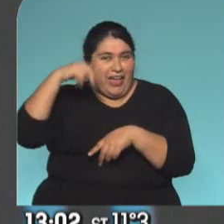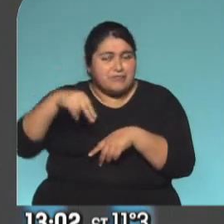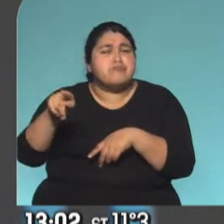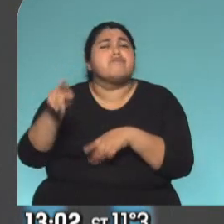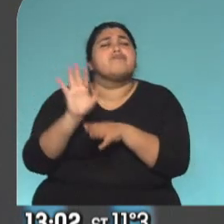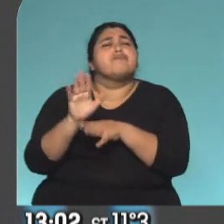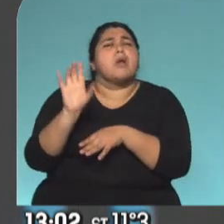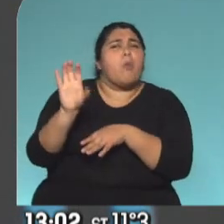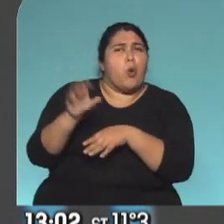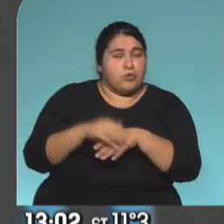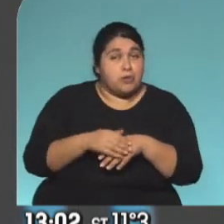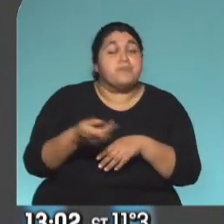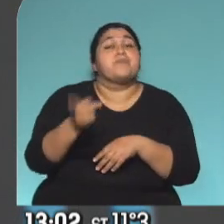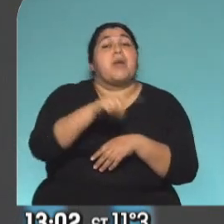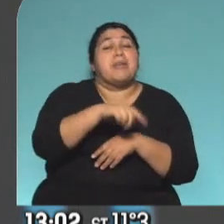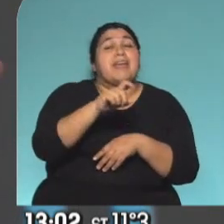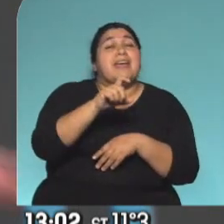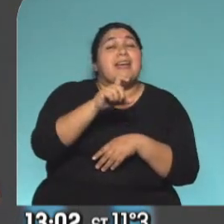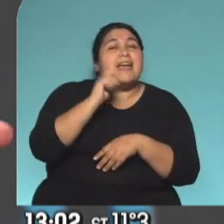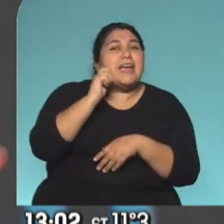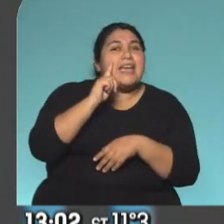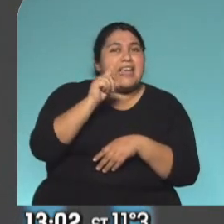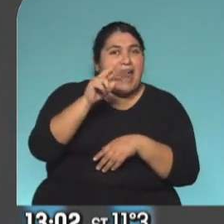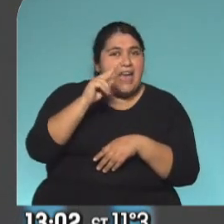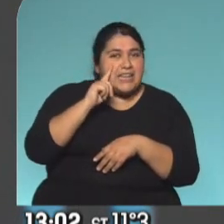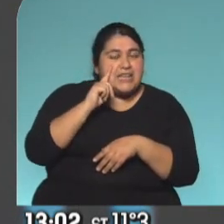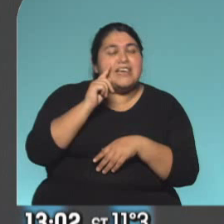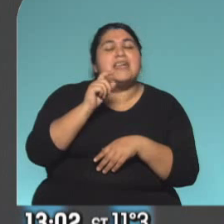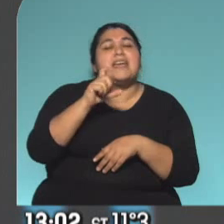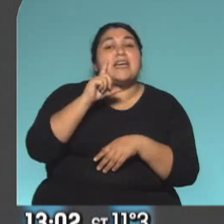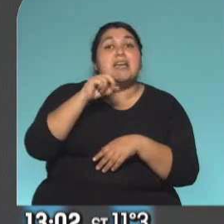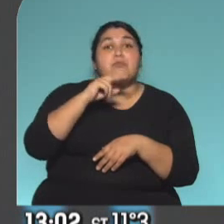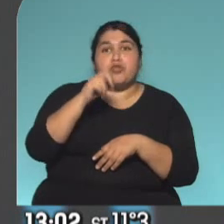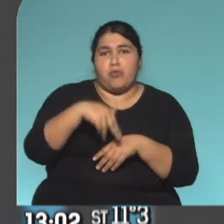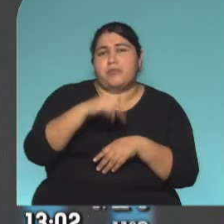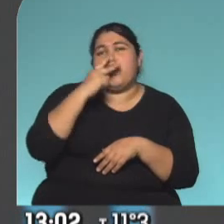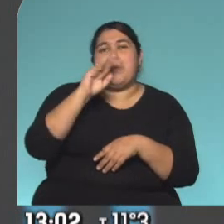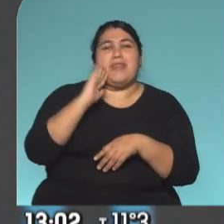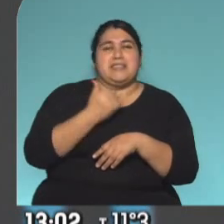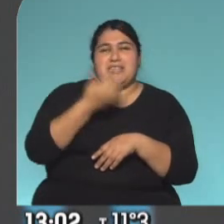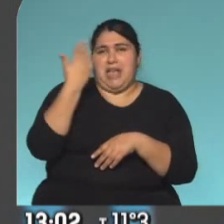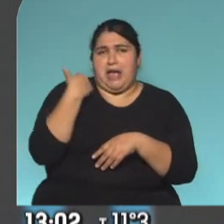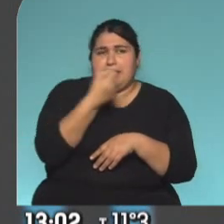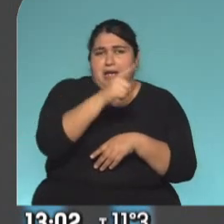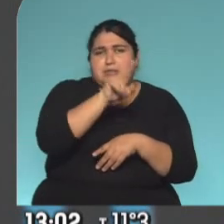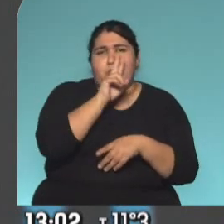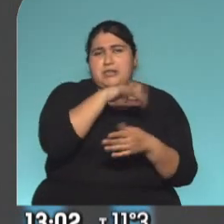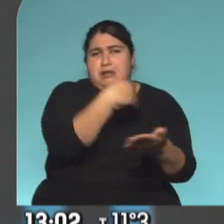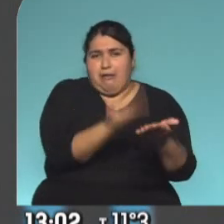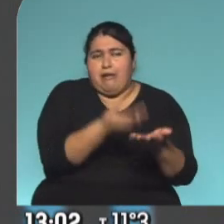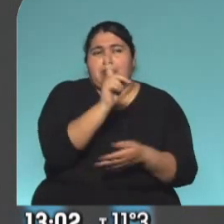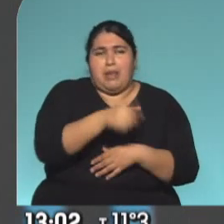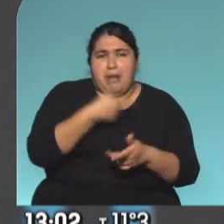el otro día también de Hillary Clinton, sí. Cuando en su campaña electoral del 2016 casi se desmaya y se rió de